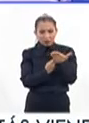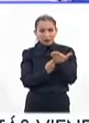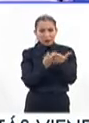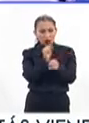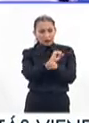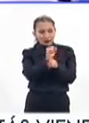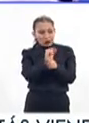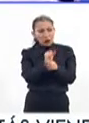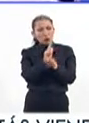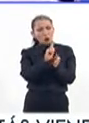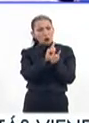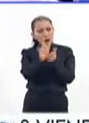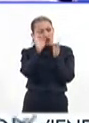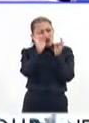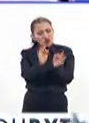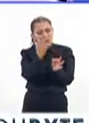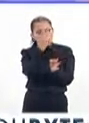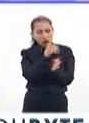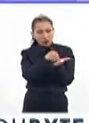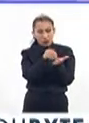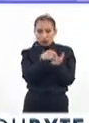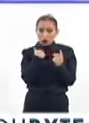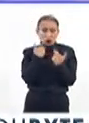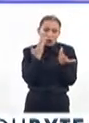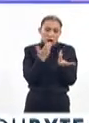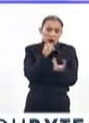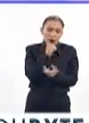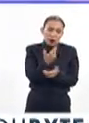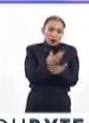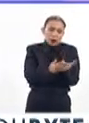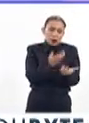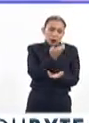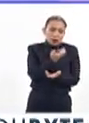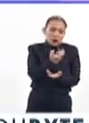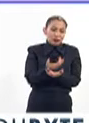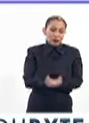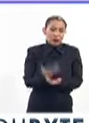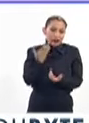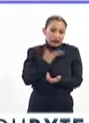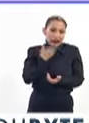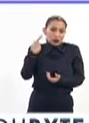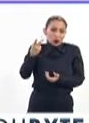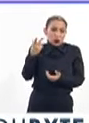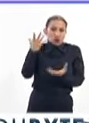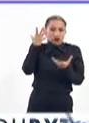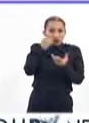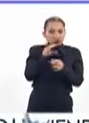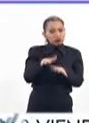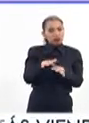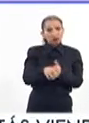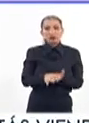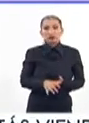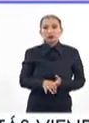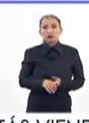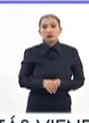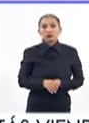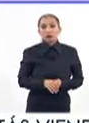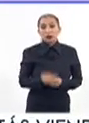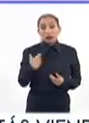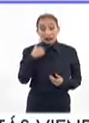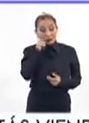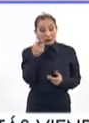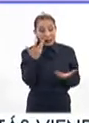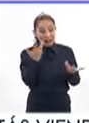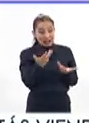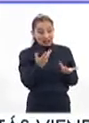trazo sencillo, muy limpio, pero bueno, yo no lo hago ni de broma, ¿no? O sea, entonces todo tiene su encanto, pues hay que saberlo hacer, porque generalmente